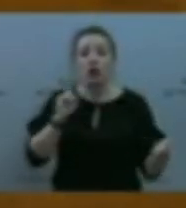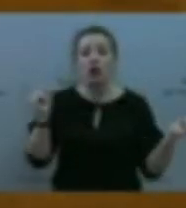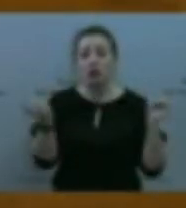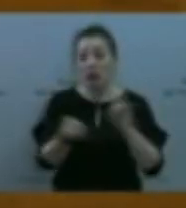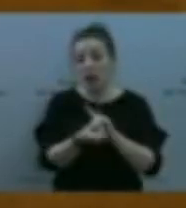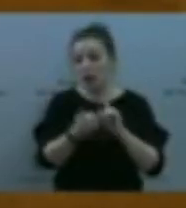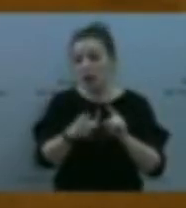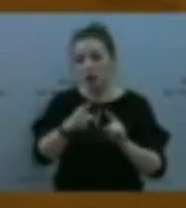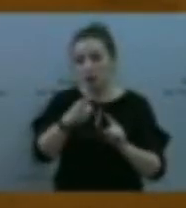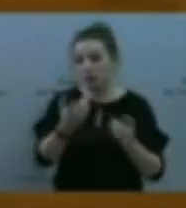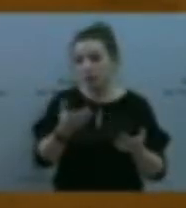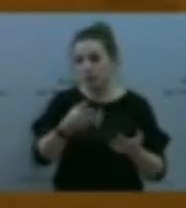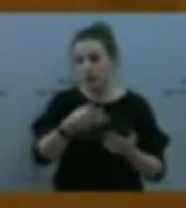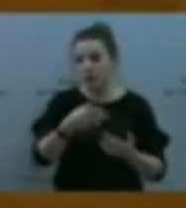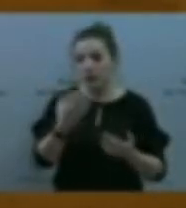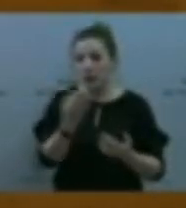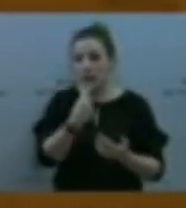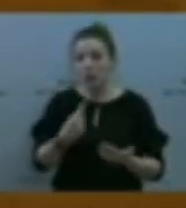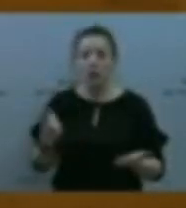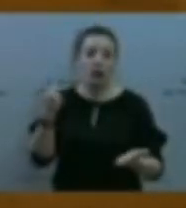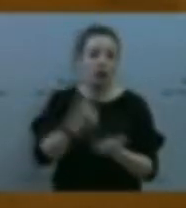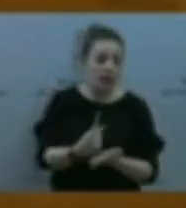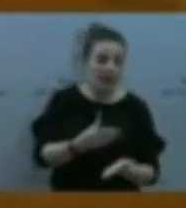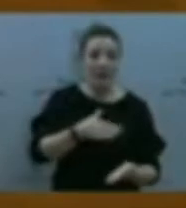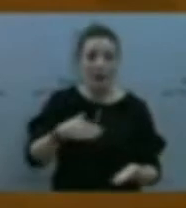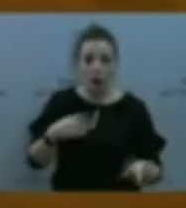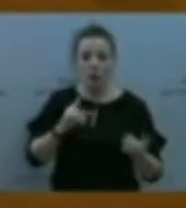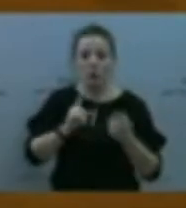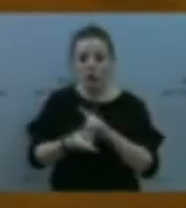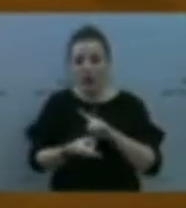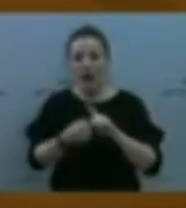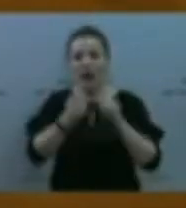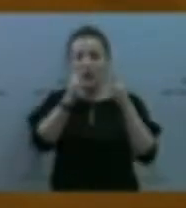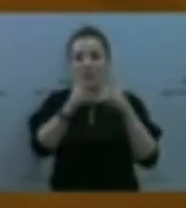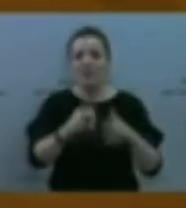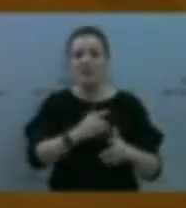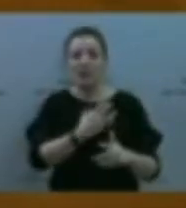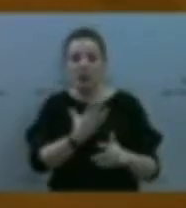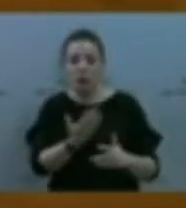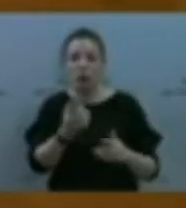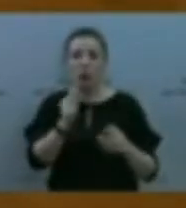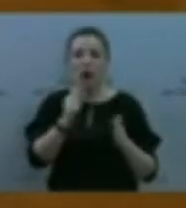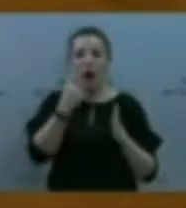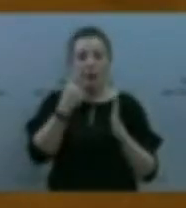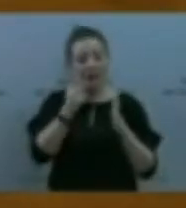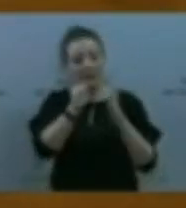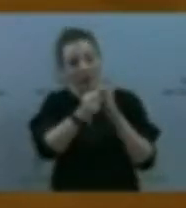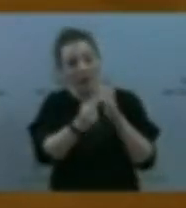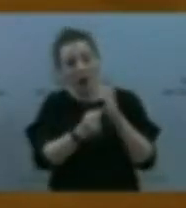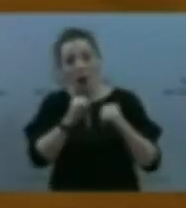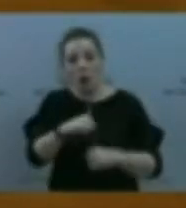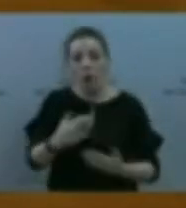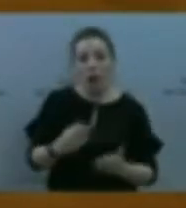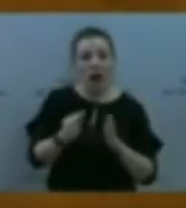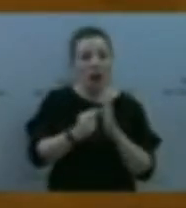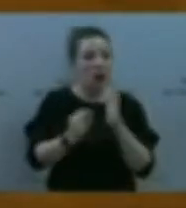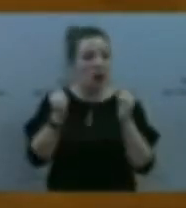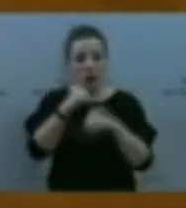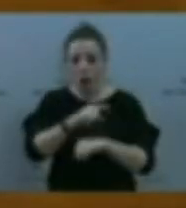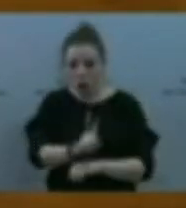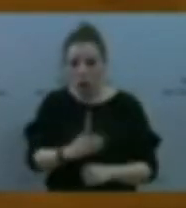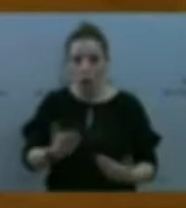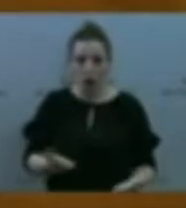la sindicatura, en qué puntos estamos de acuerdo o en qué puntos no. Y mire, yo no sé por qué ustedes quieren hacerlo